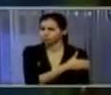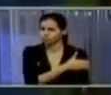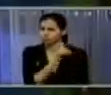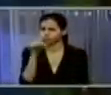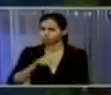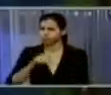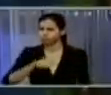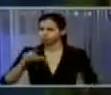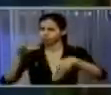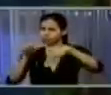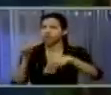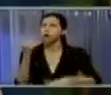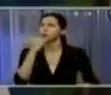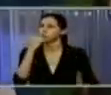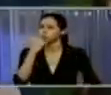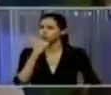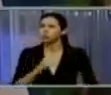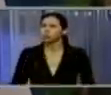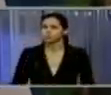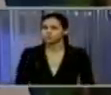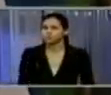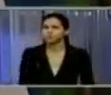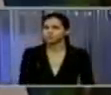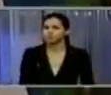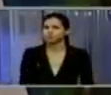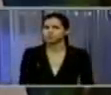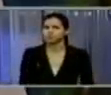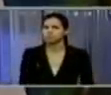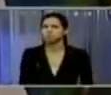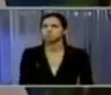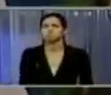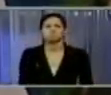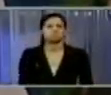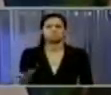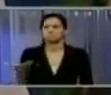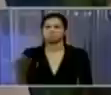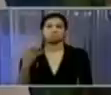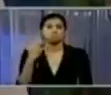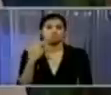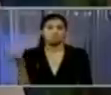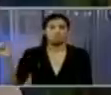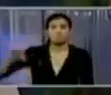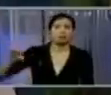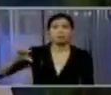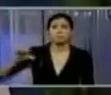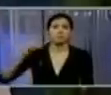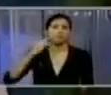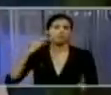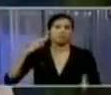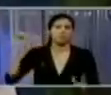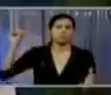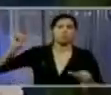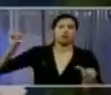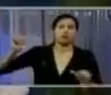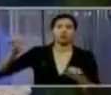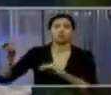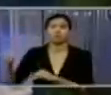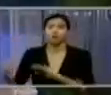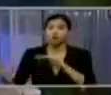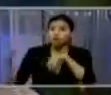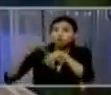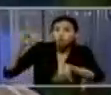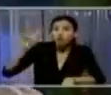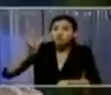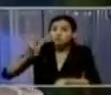abusadorcitos, muy desprestigiados. Ay, Dios mío, que se mete con Venezuela se